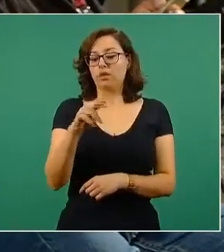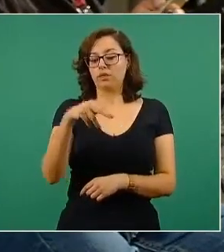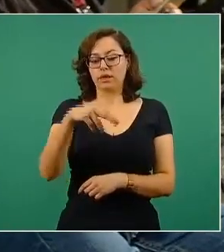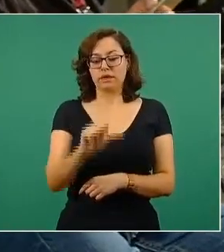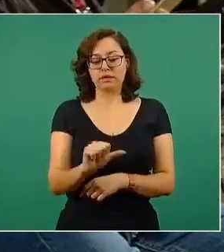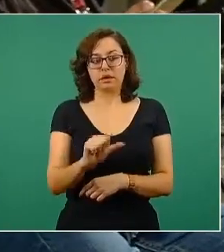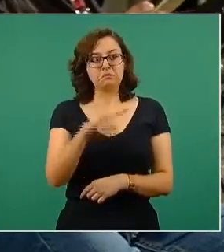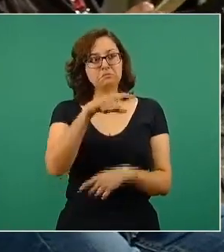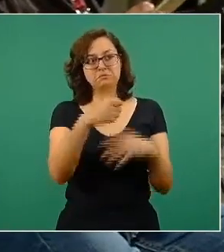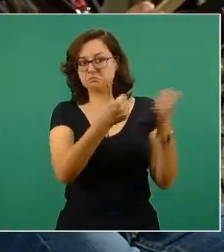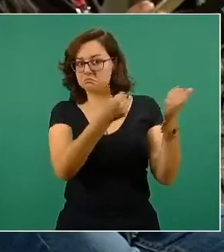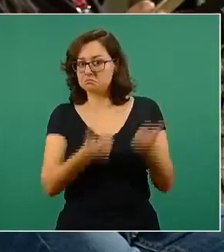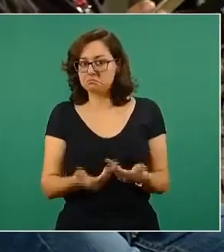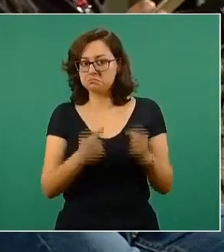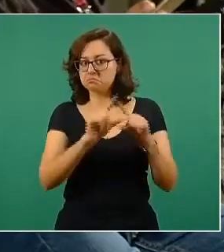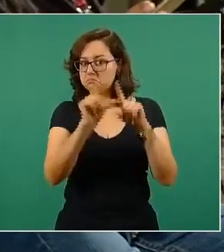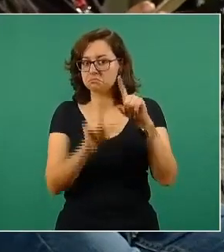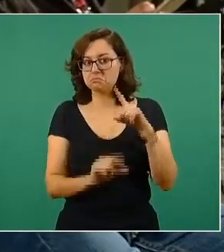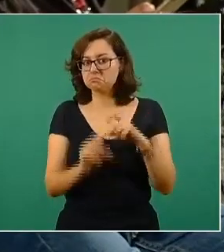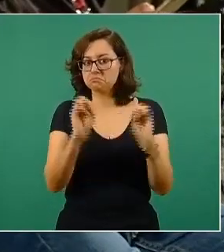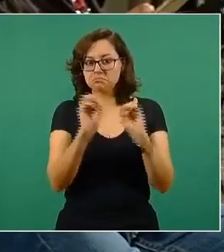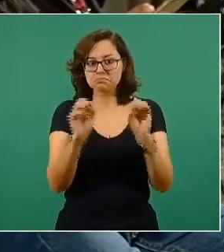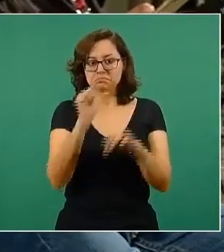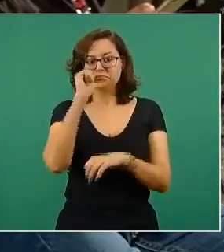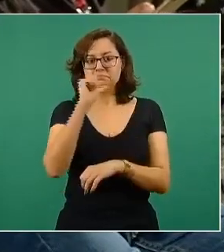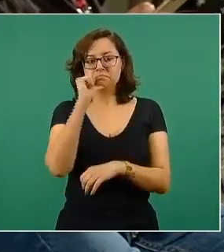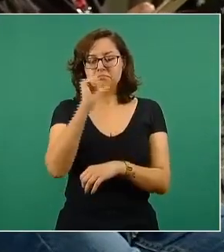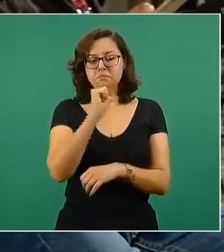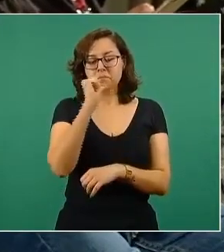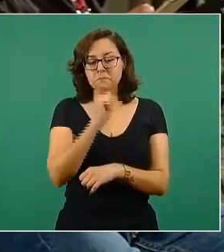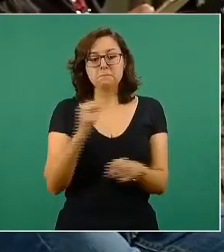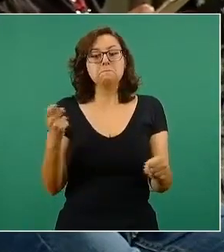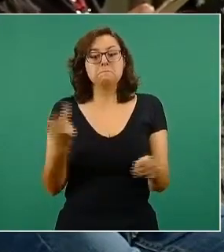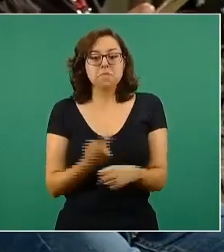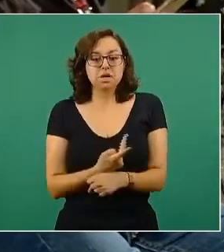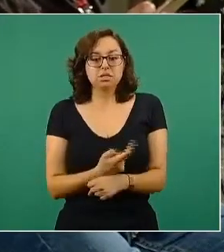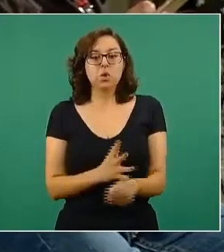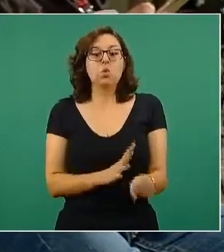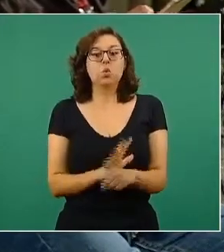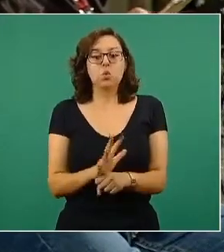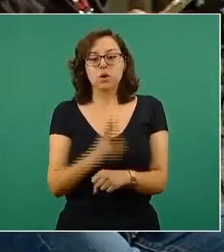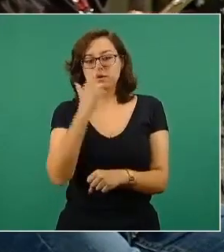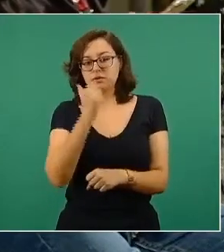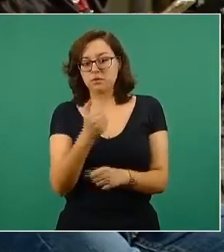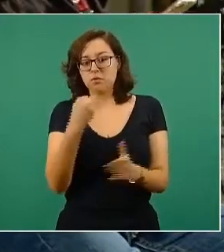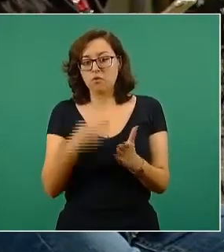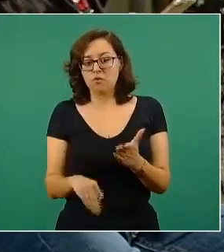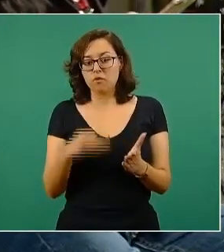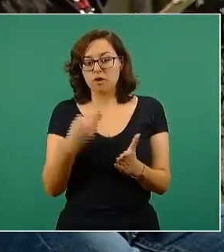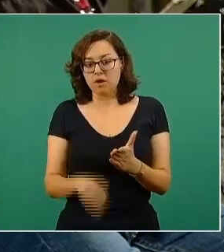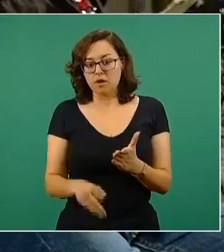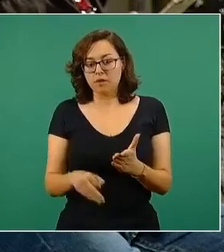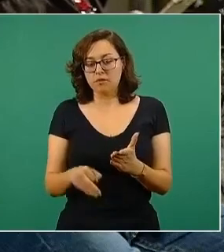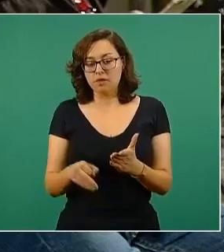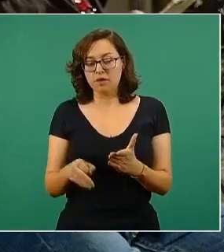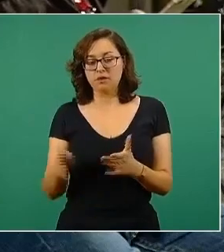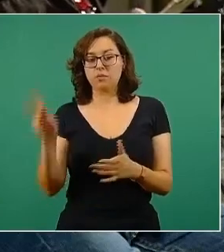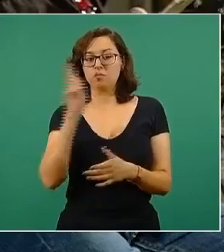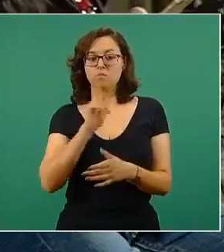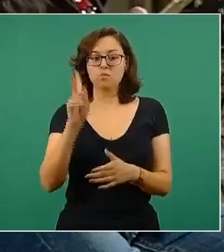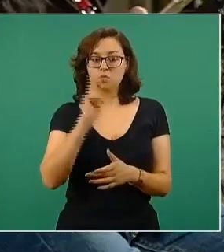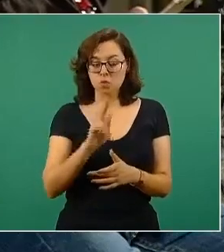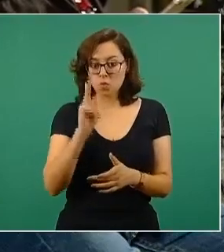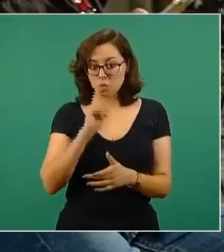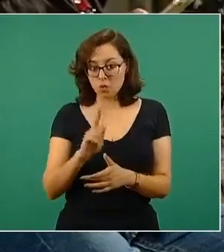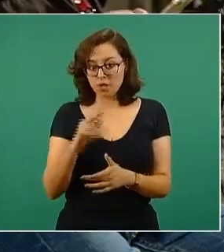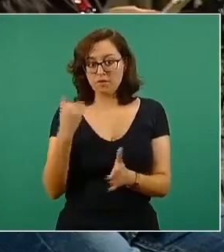No ha llegado aquí a México, no, debido a que no se han hecho los estudios clínicos suficientes o